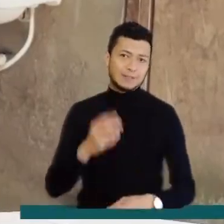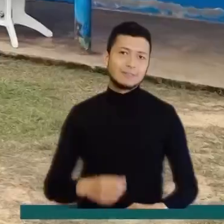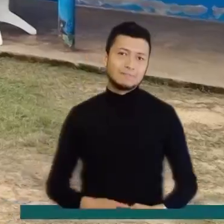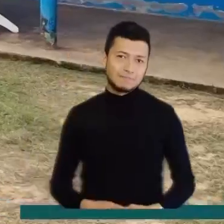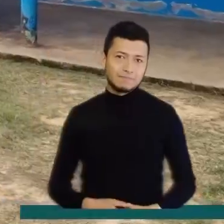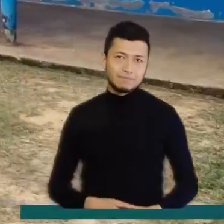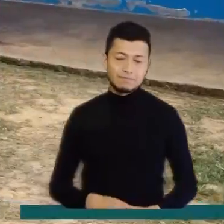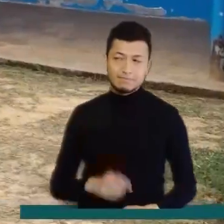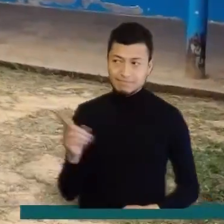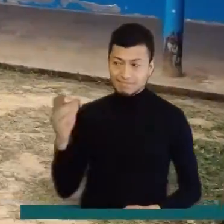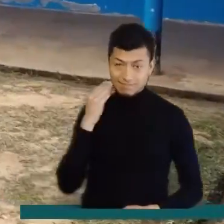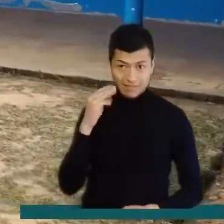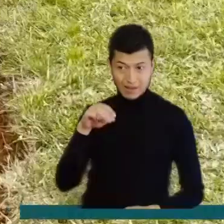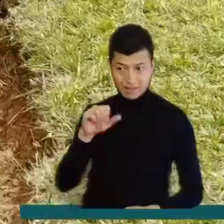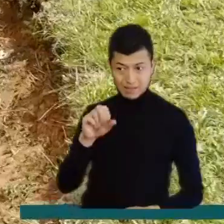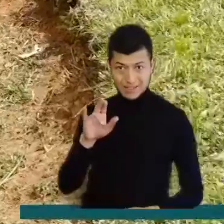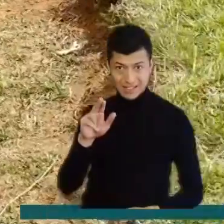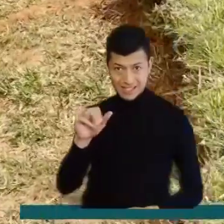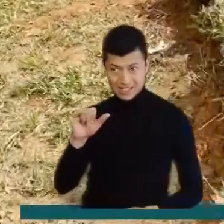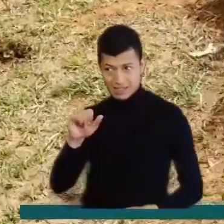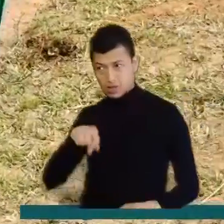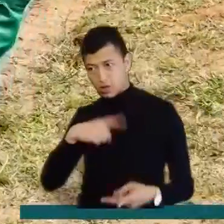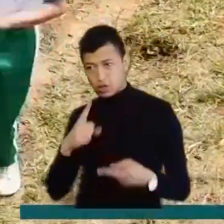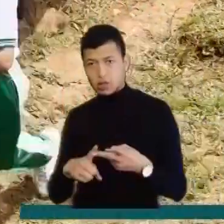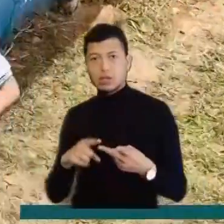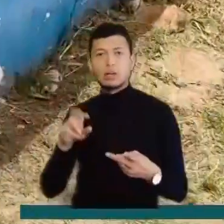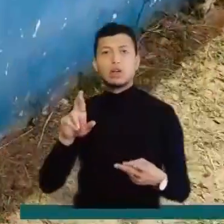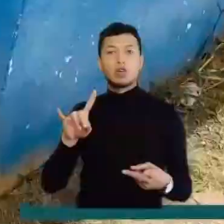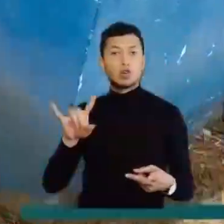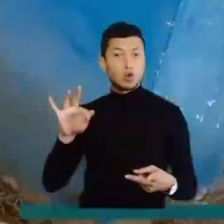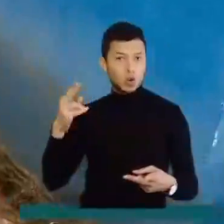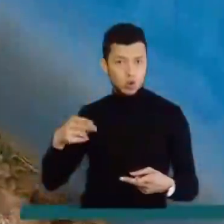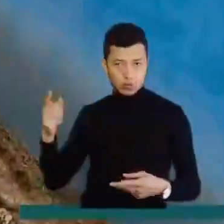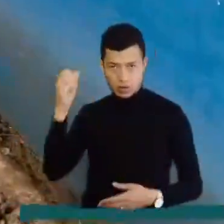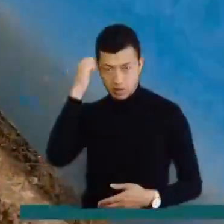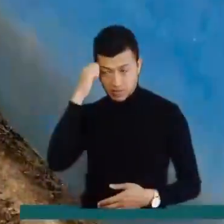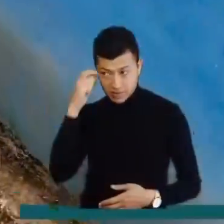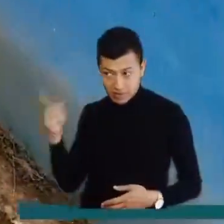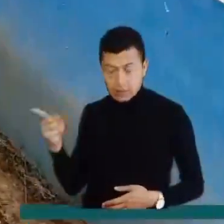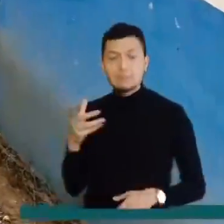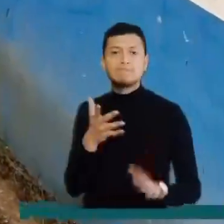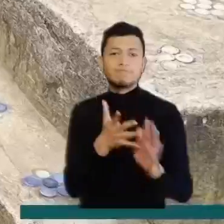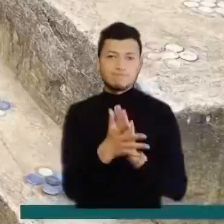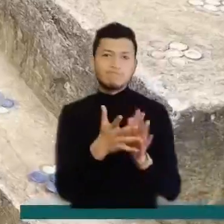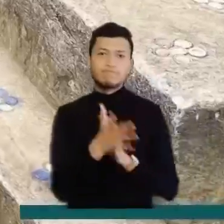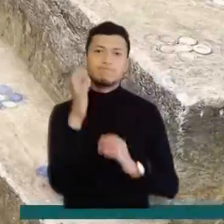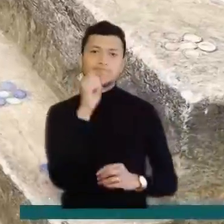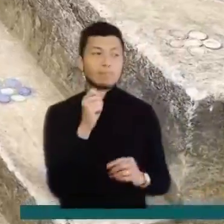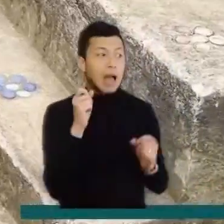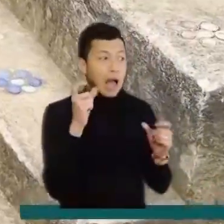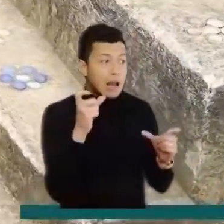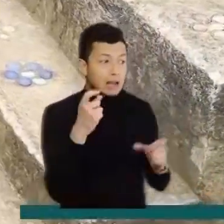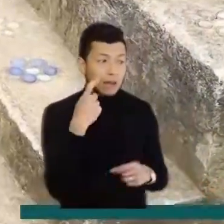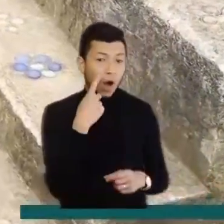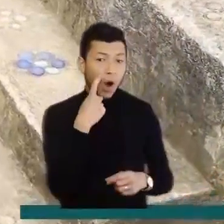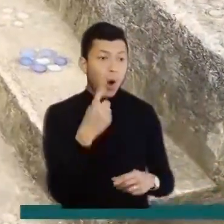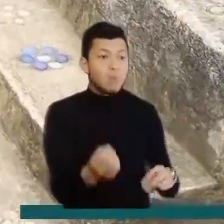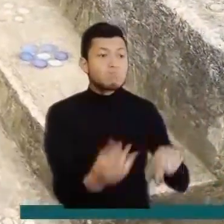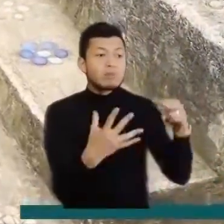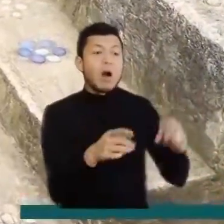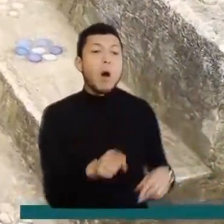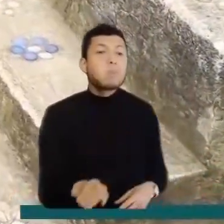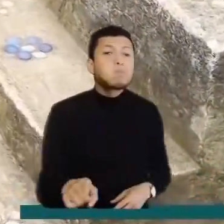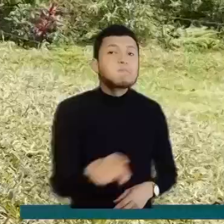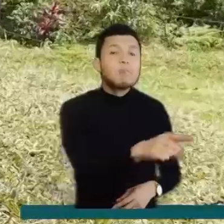peligro. Al igual que María Isabel, María Ruth Medina, profesora de la escuela de la zona, ha notado que por la alerta de presencia de